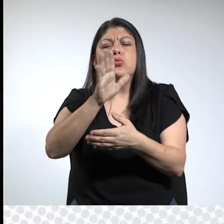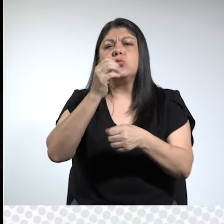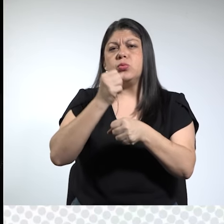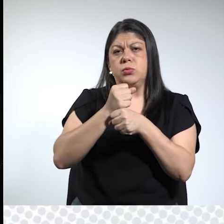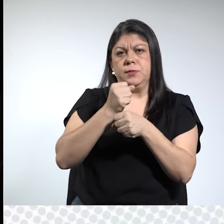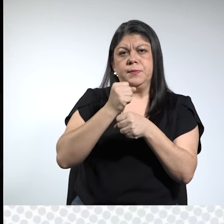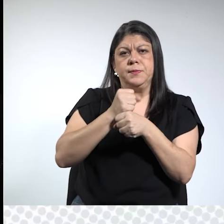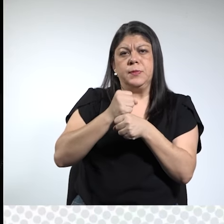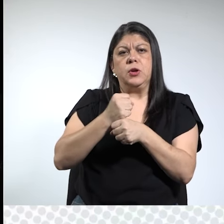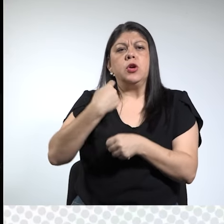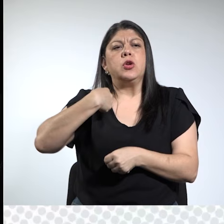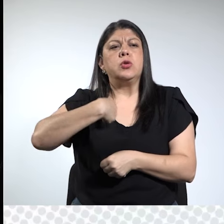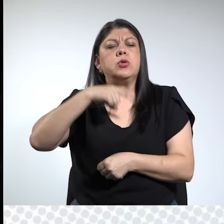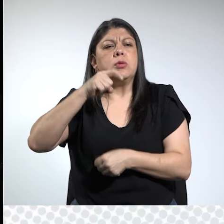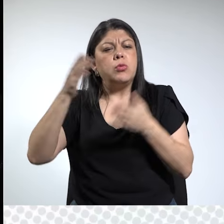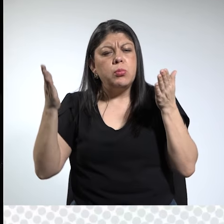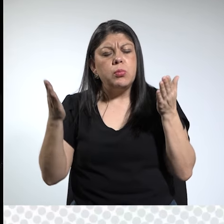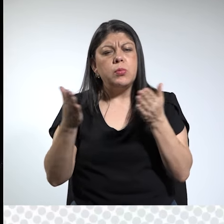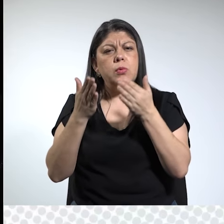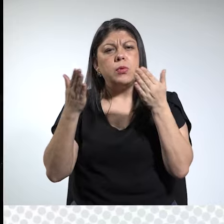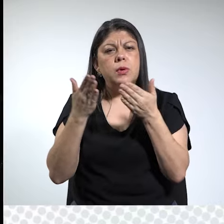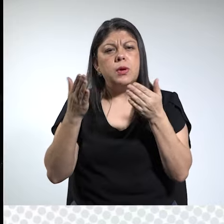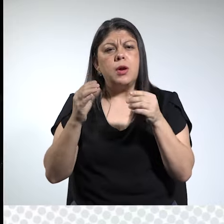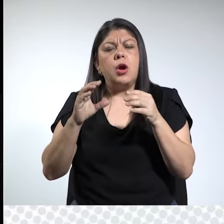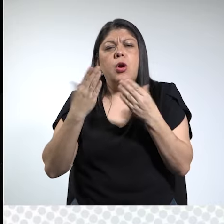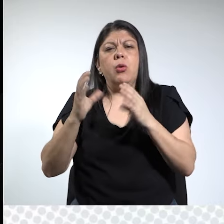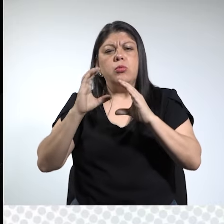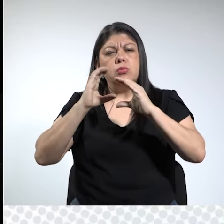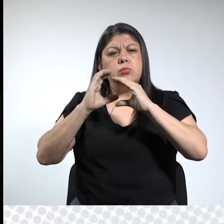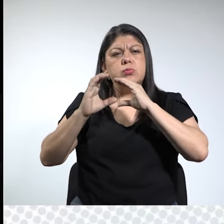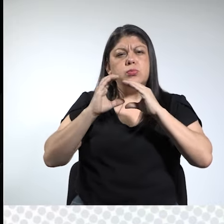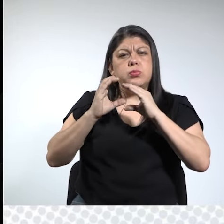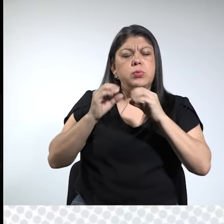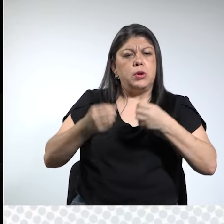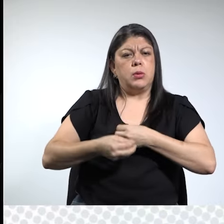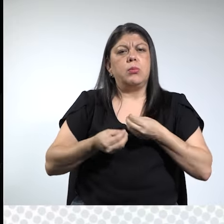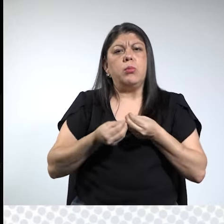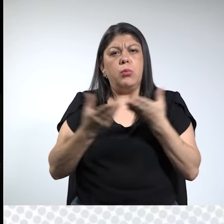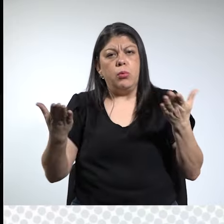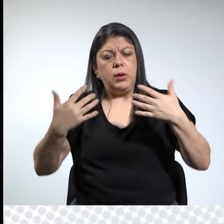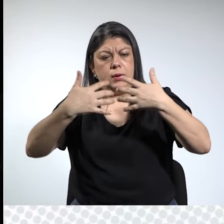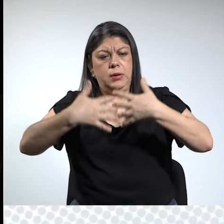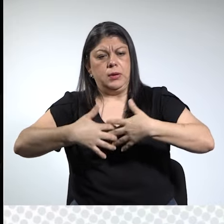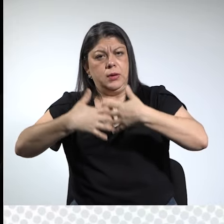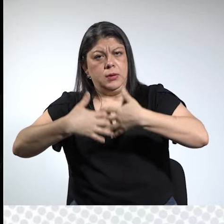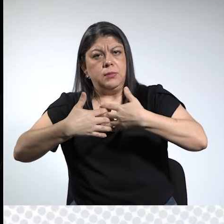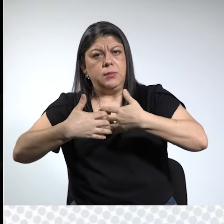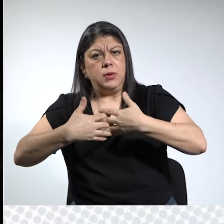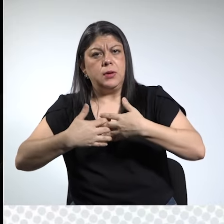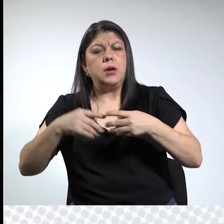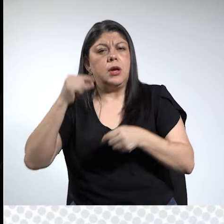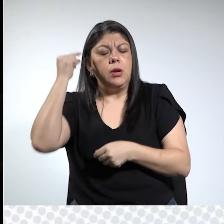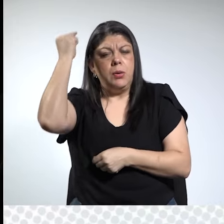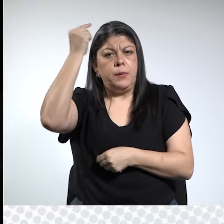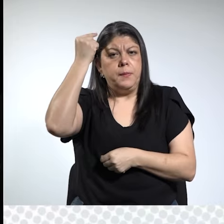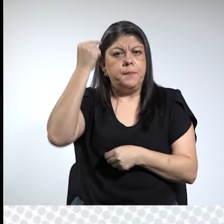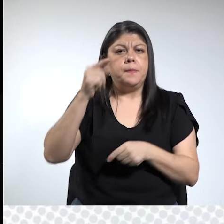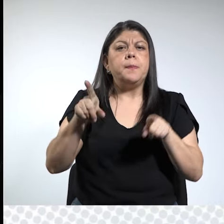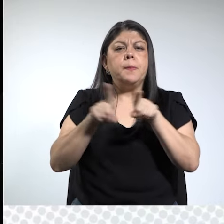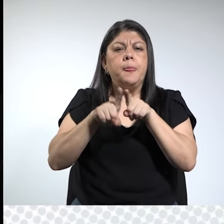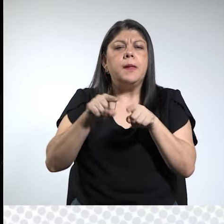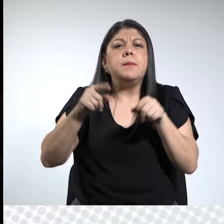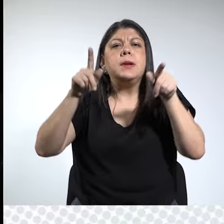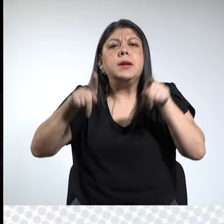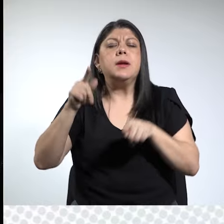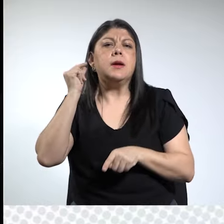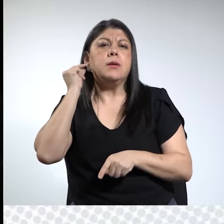trabajos. Uno tiene que propiciar también los canales ya en lo que es la parte pública, en las empresas públicas y el gobierno, para que